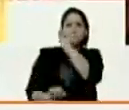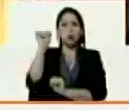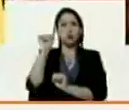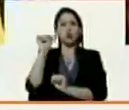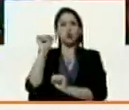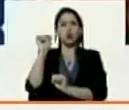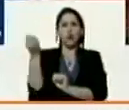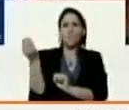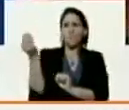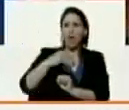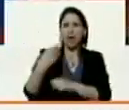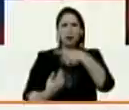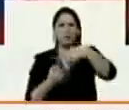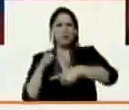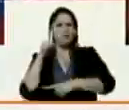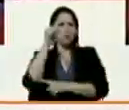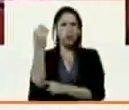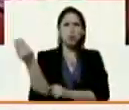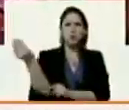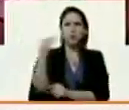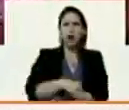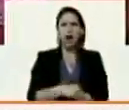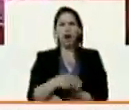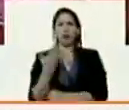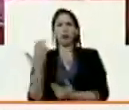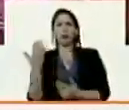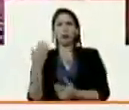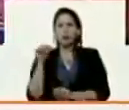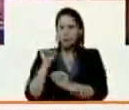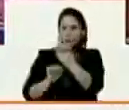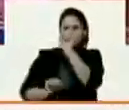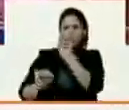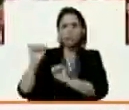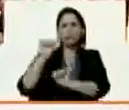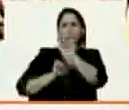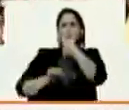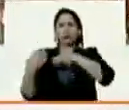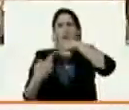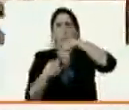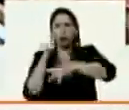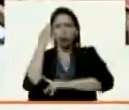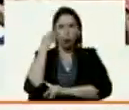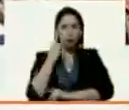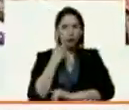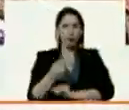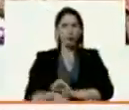con más revolución, con más giro a la revolución bolivariana.